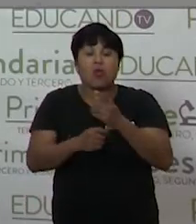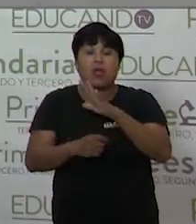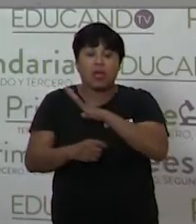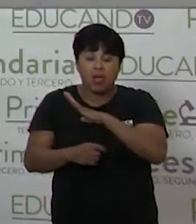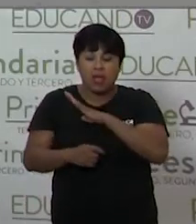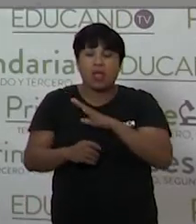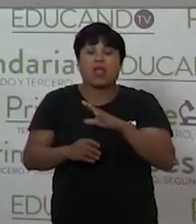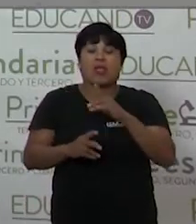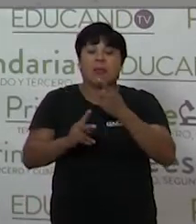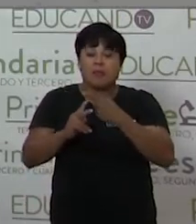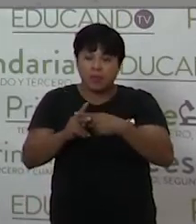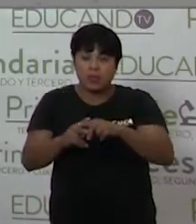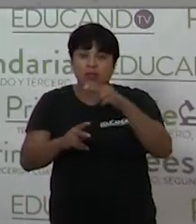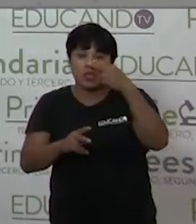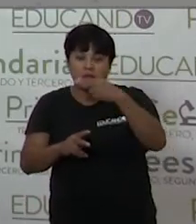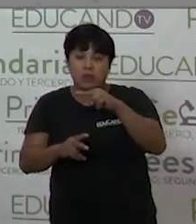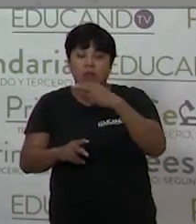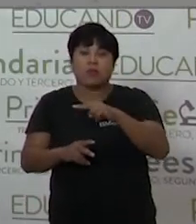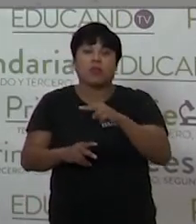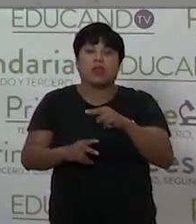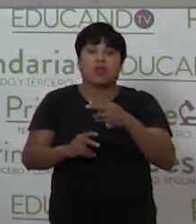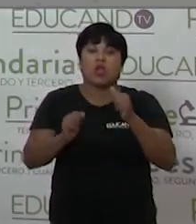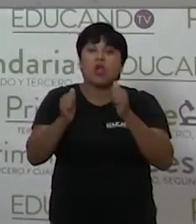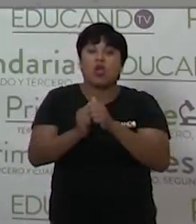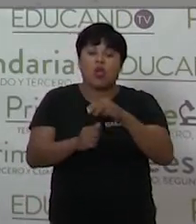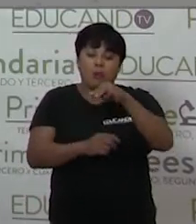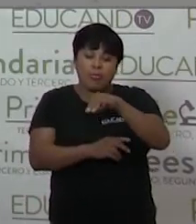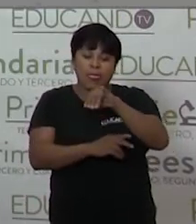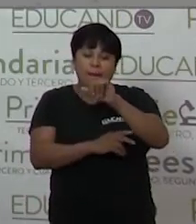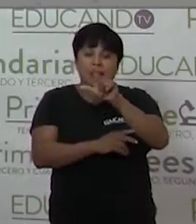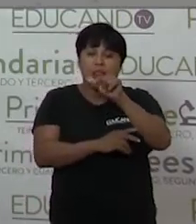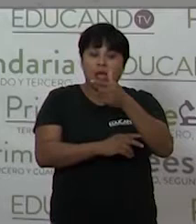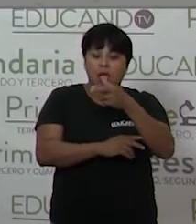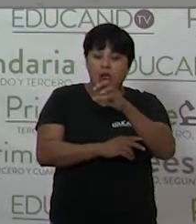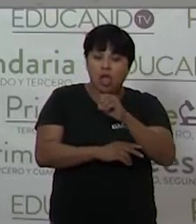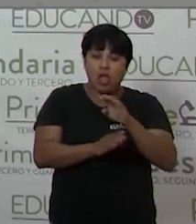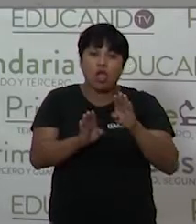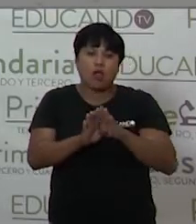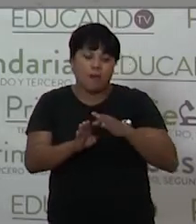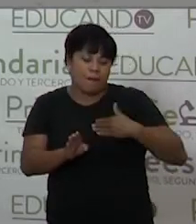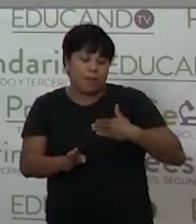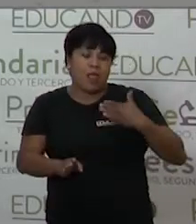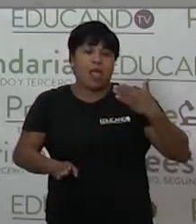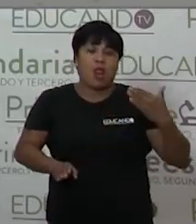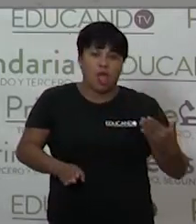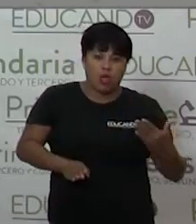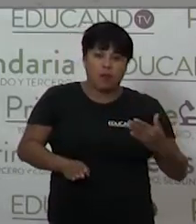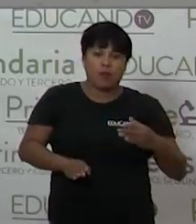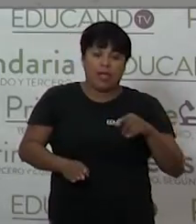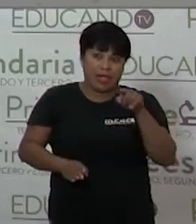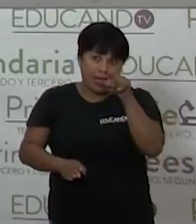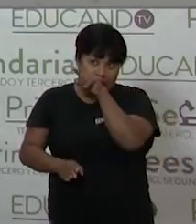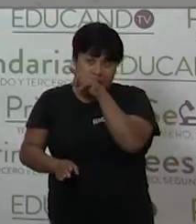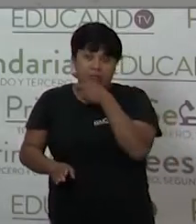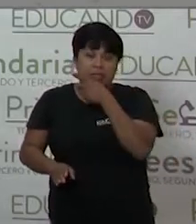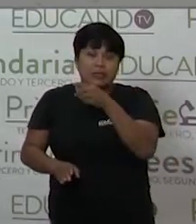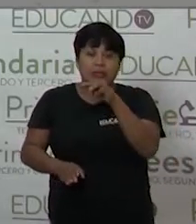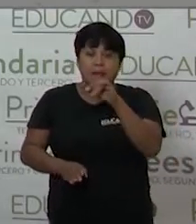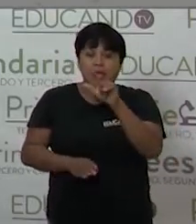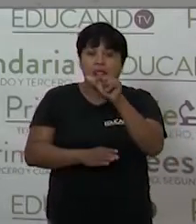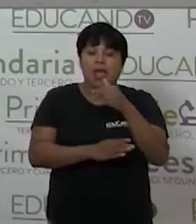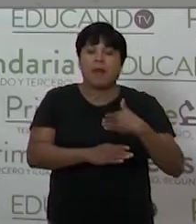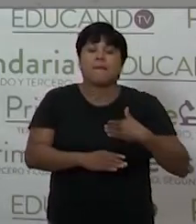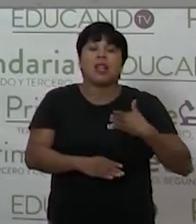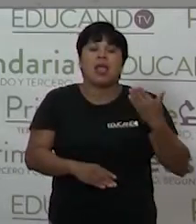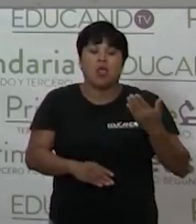empieza algún hombre empieza con milagro como milagro aquí dice milagro algún